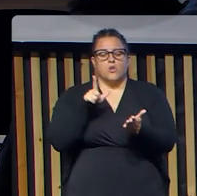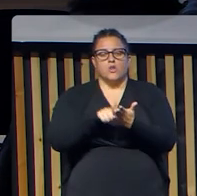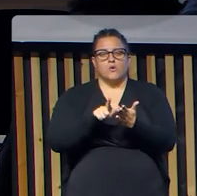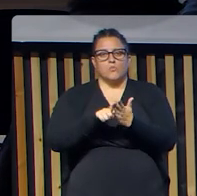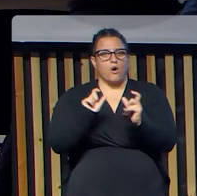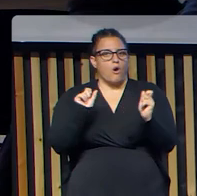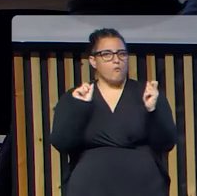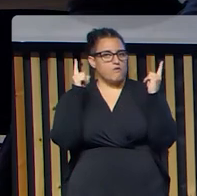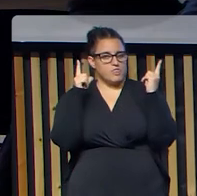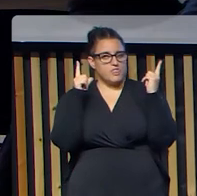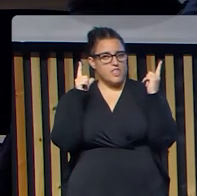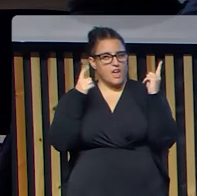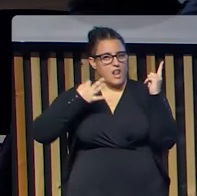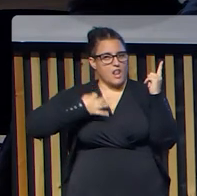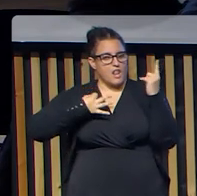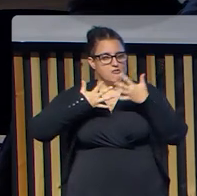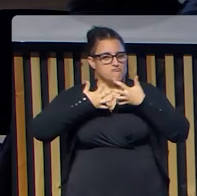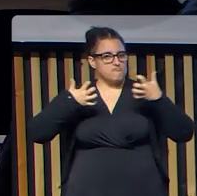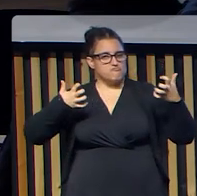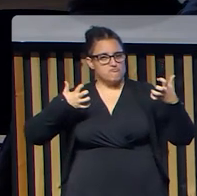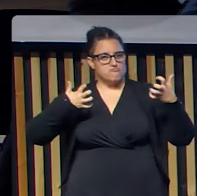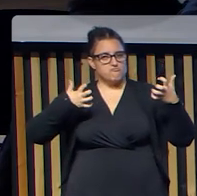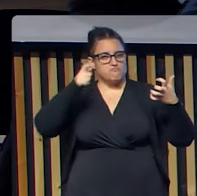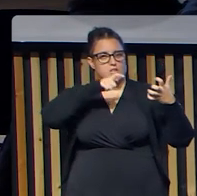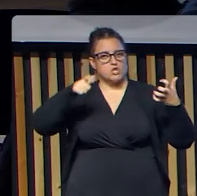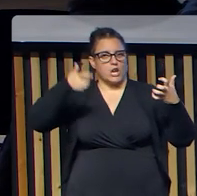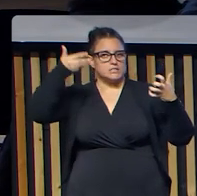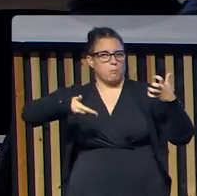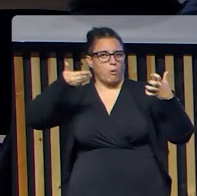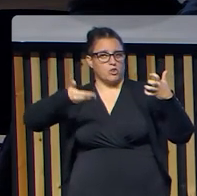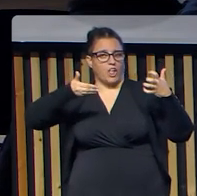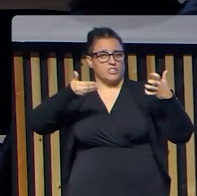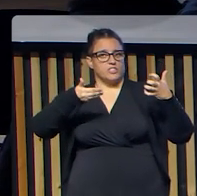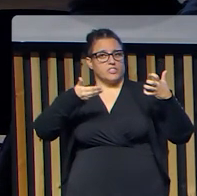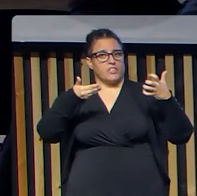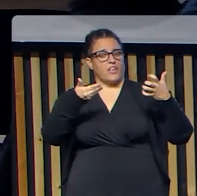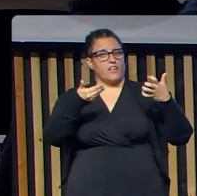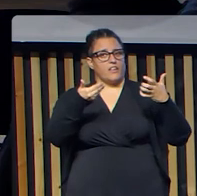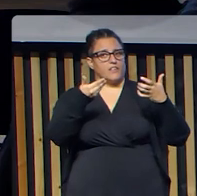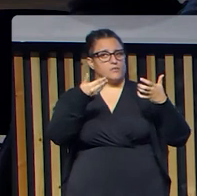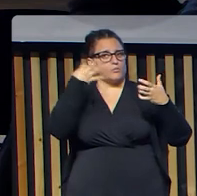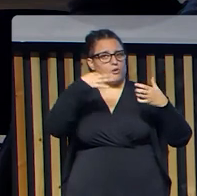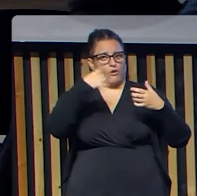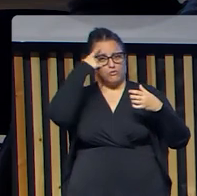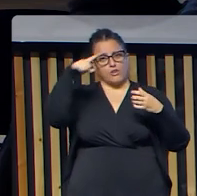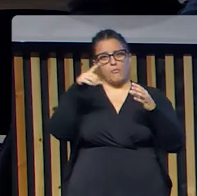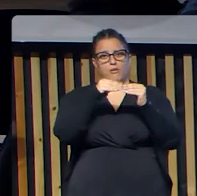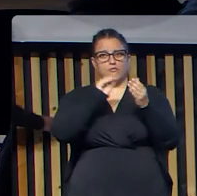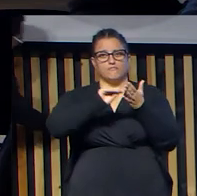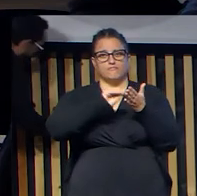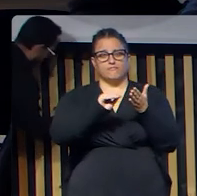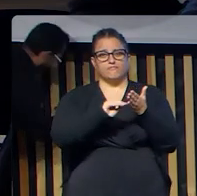se sienten muy satisfechos de decir Espera que te traduzco esta notificación esta cédula que el nombre ya lo dice todo no